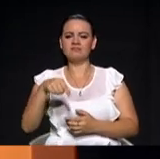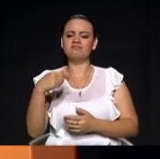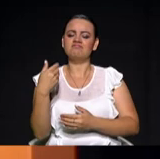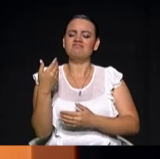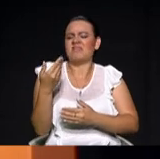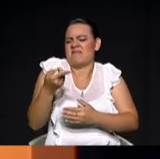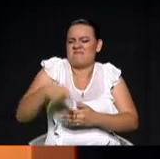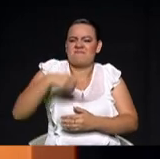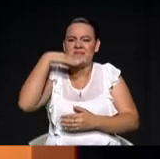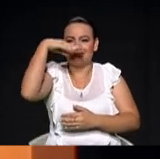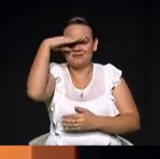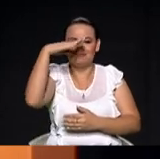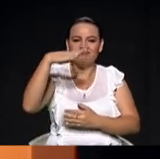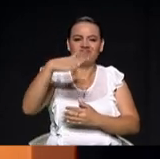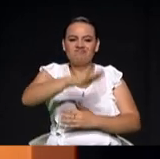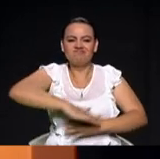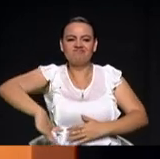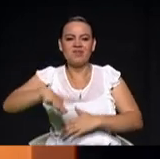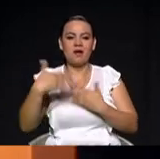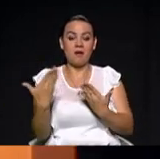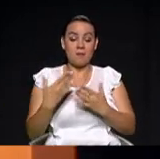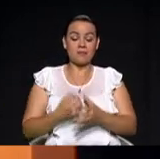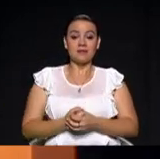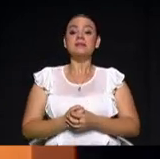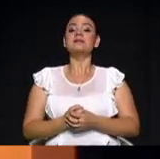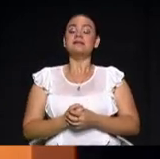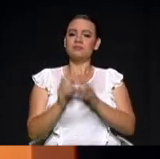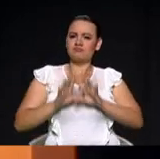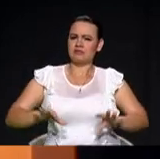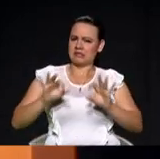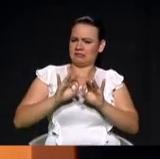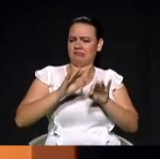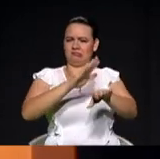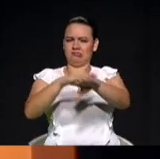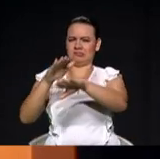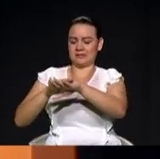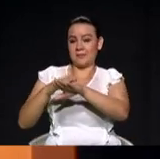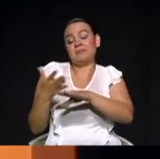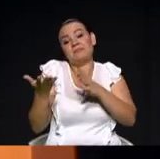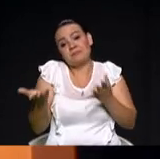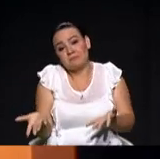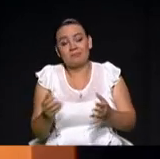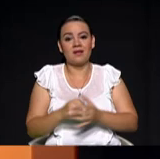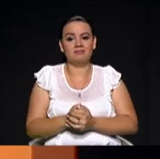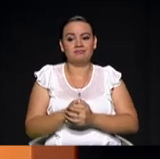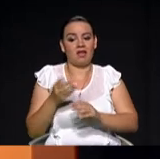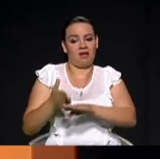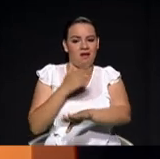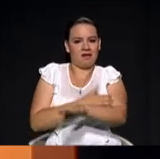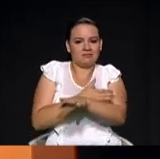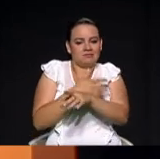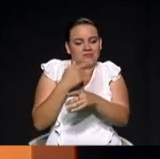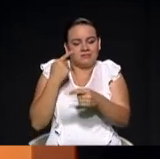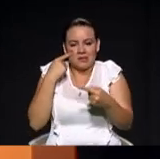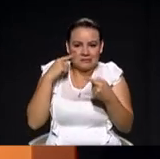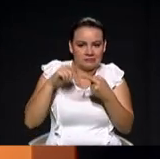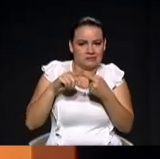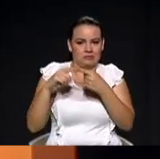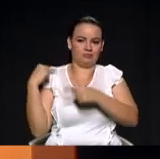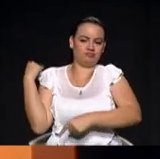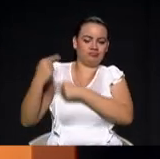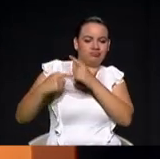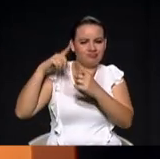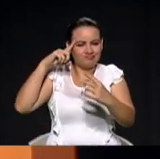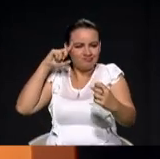de nuestra ciudad hay algo muy importante también que mencionar y es que se tenía planeado que este debate fuera en desarrollo en alianza